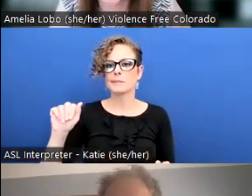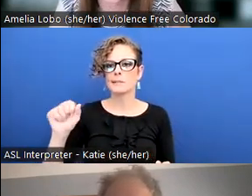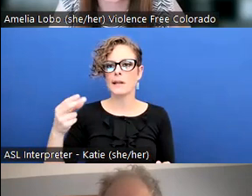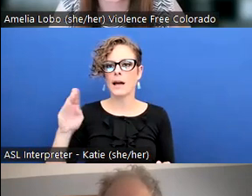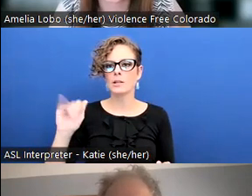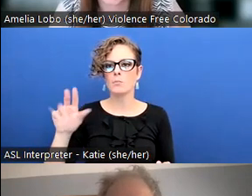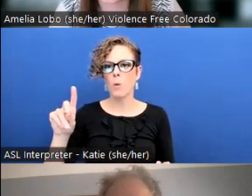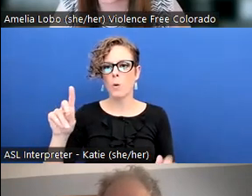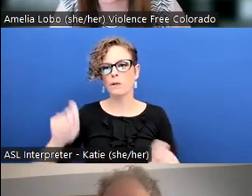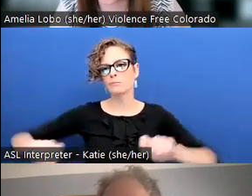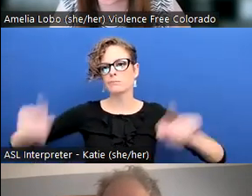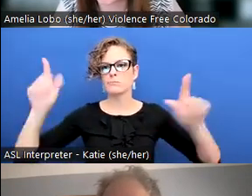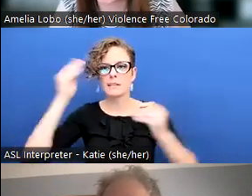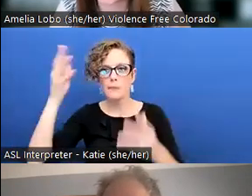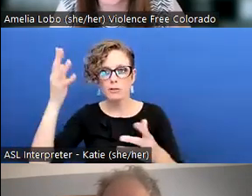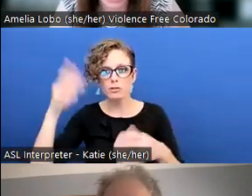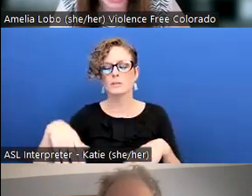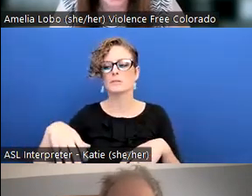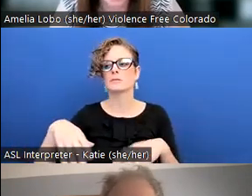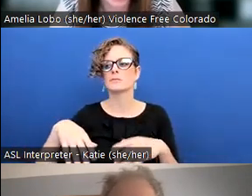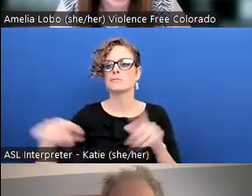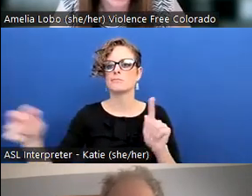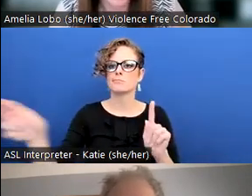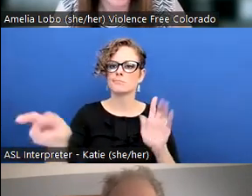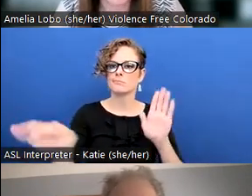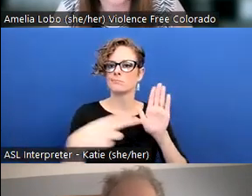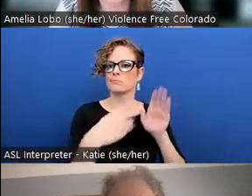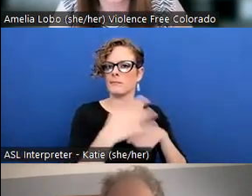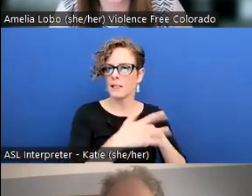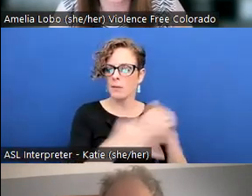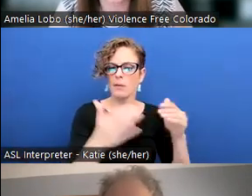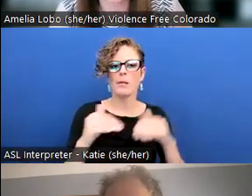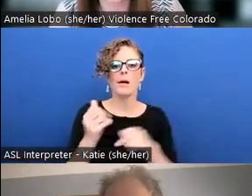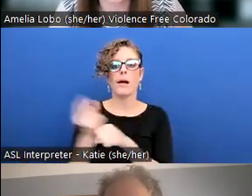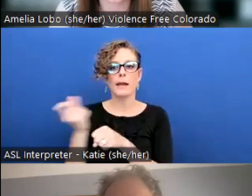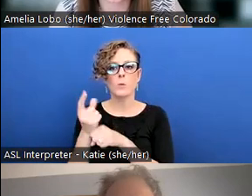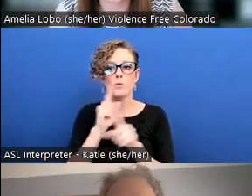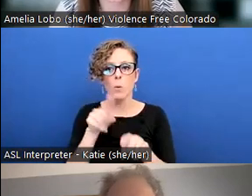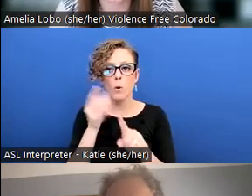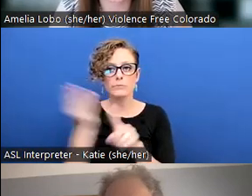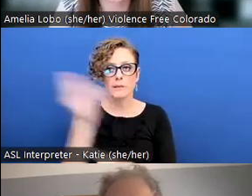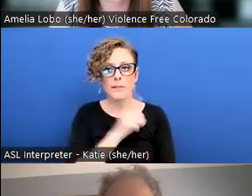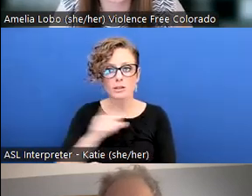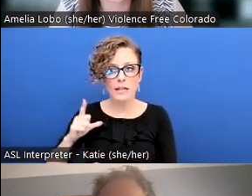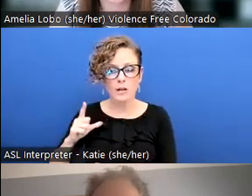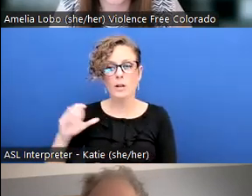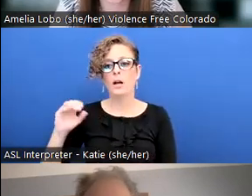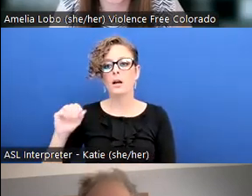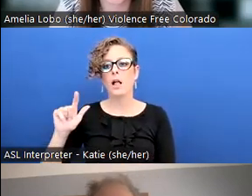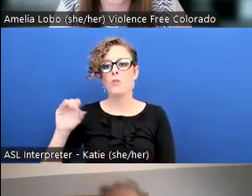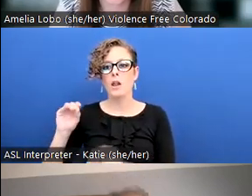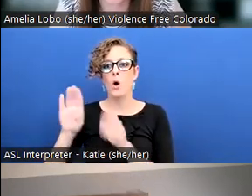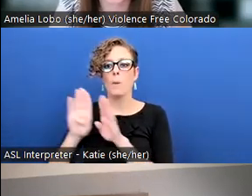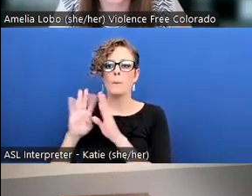página web con información para el público y sobre los